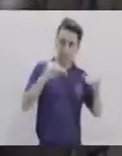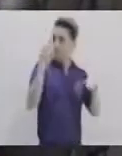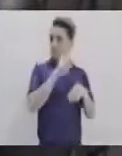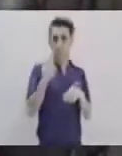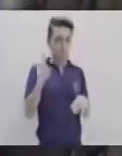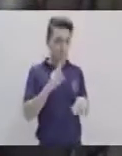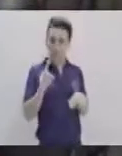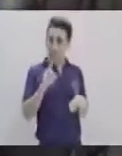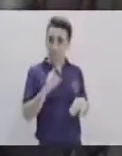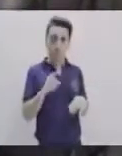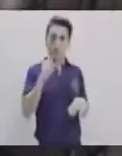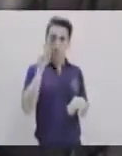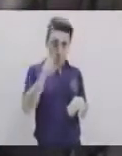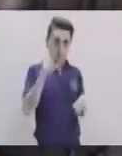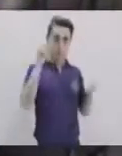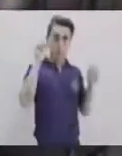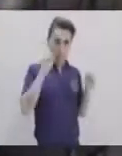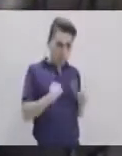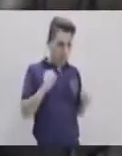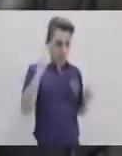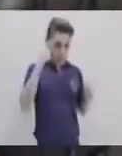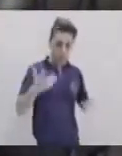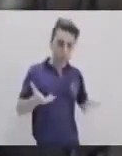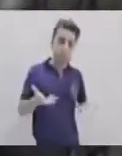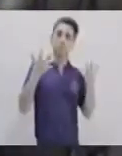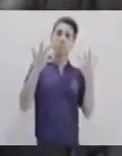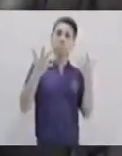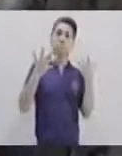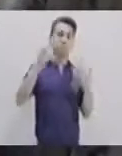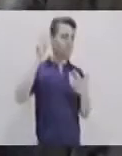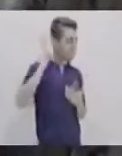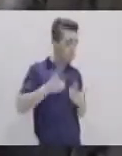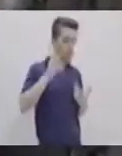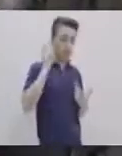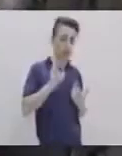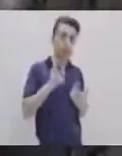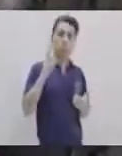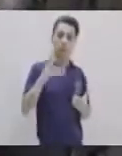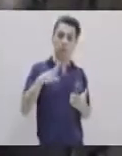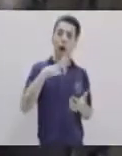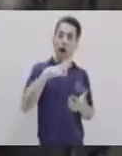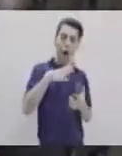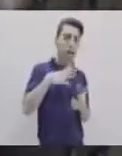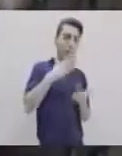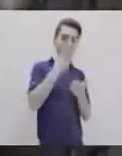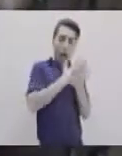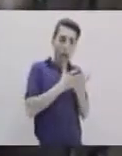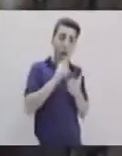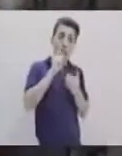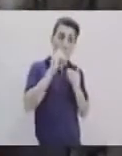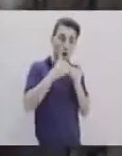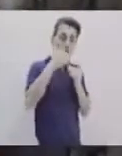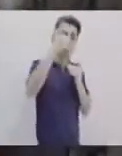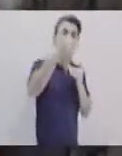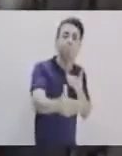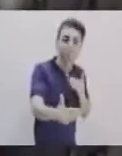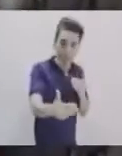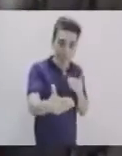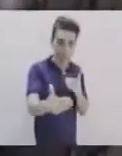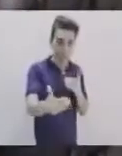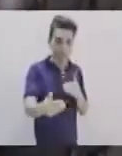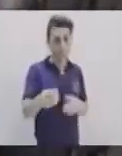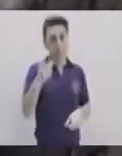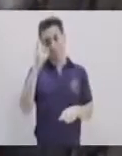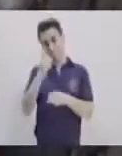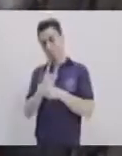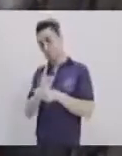salir, ¿verdad? De todo se sale y siempre va a haber algo mejor delante de nosotros.